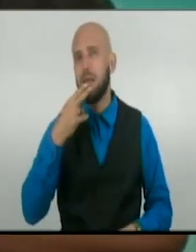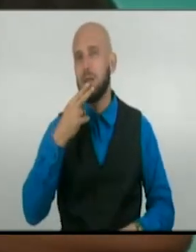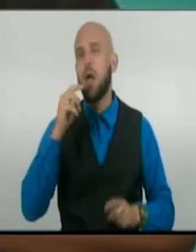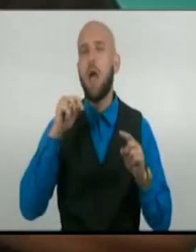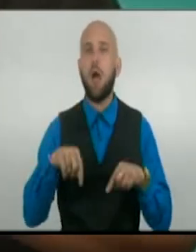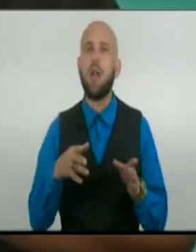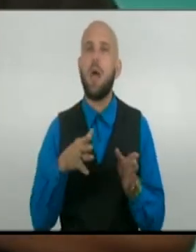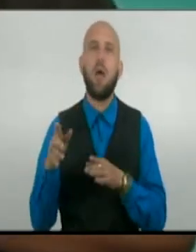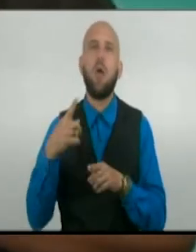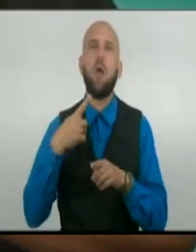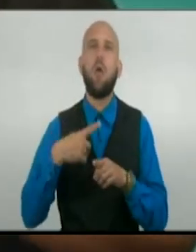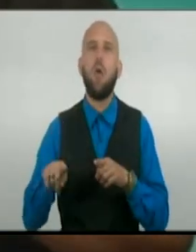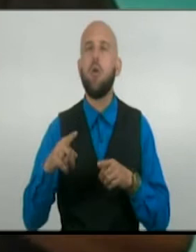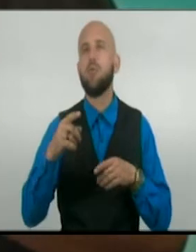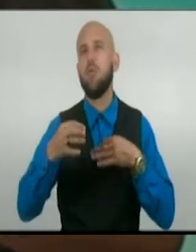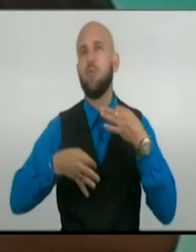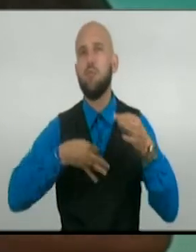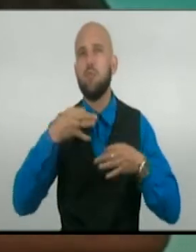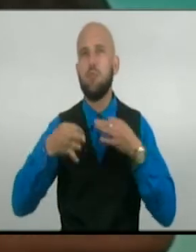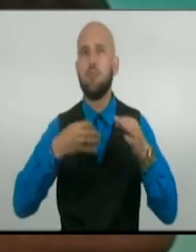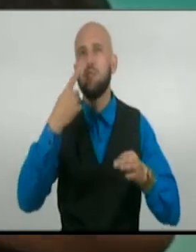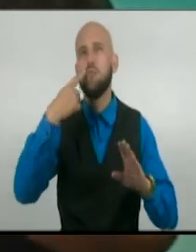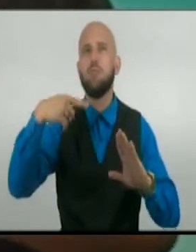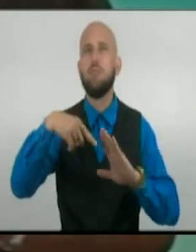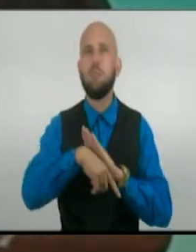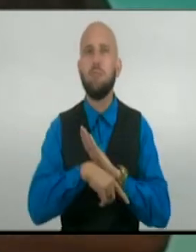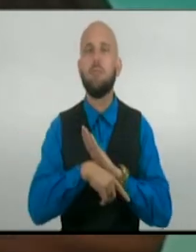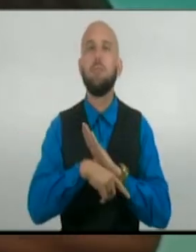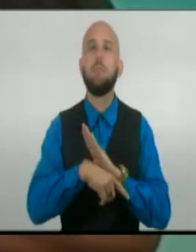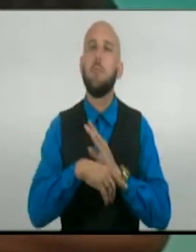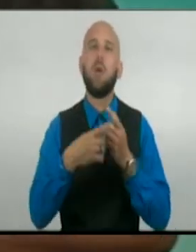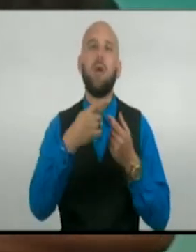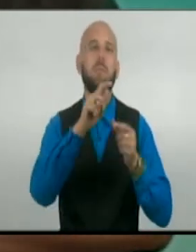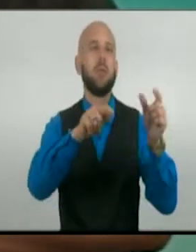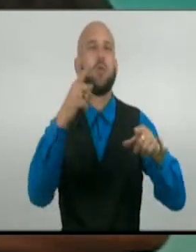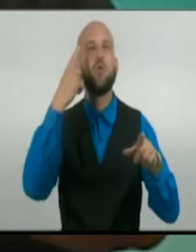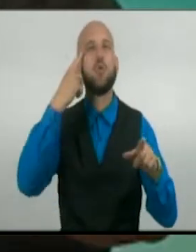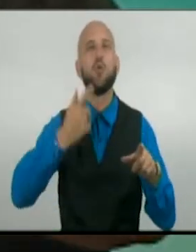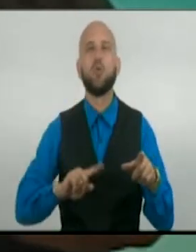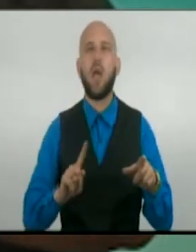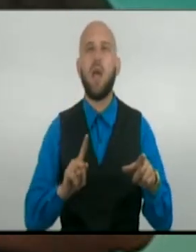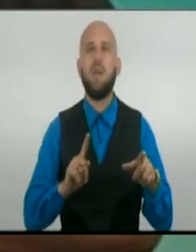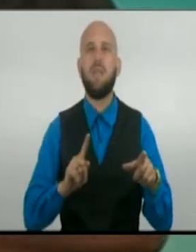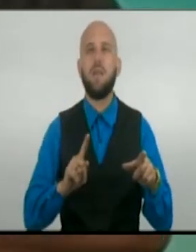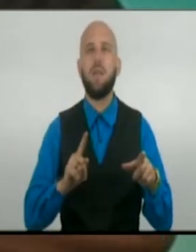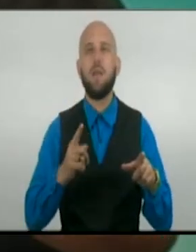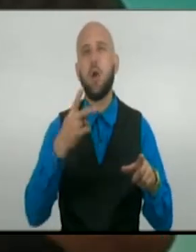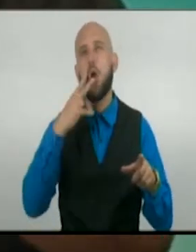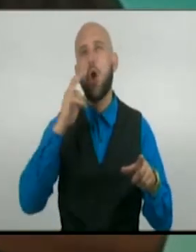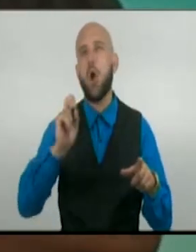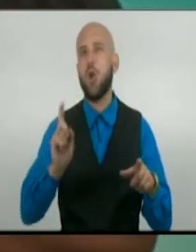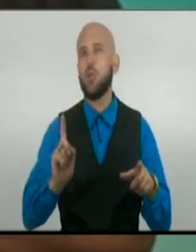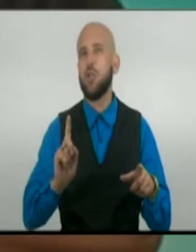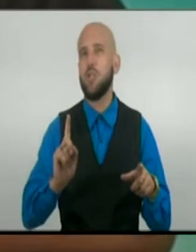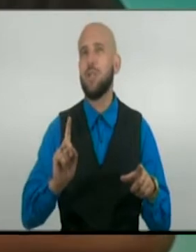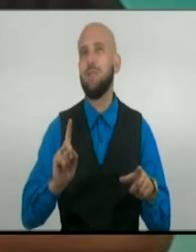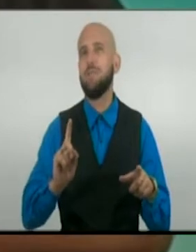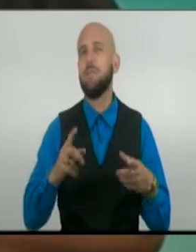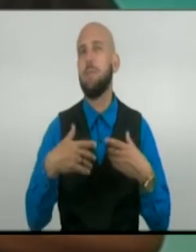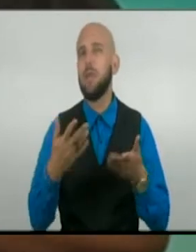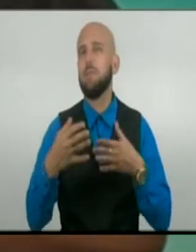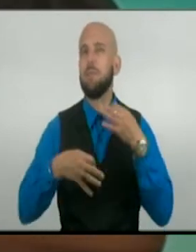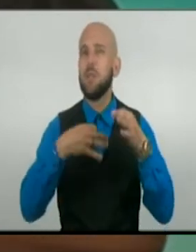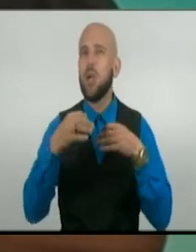acerca un poco más nos permite conocer a los nueve especialistas como muchos de ustedes y yo acerca de